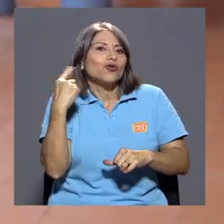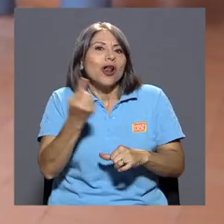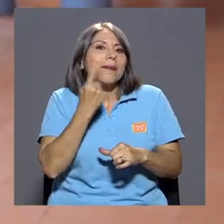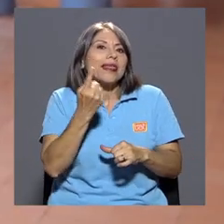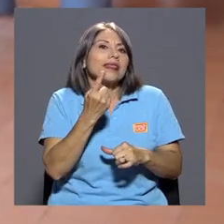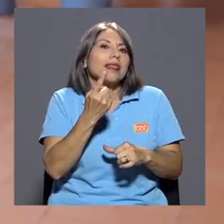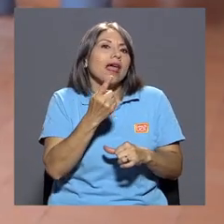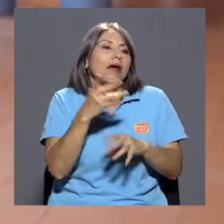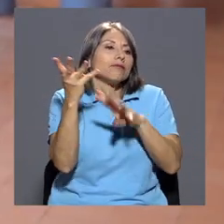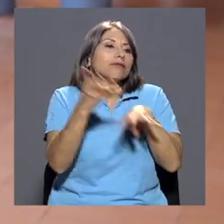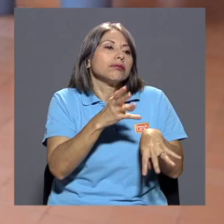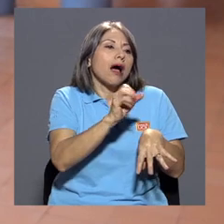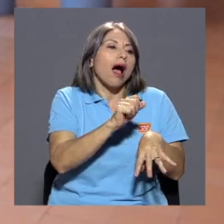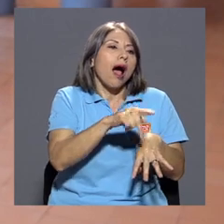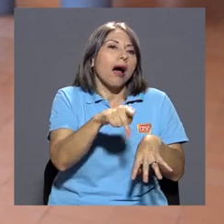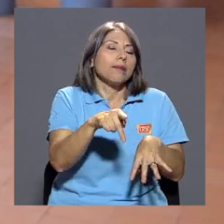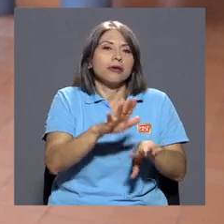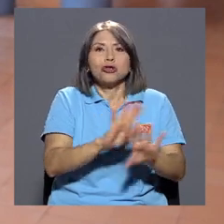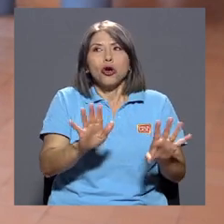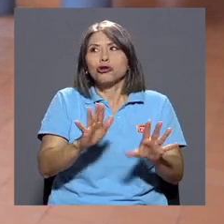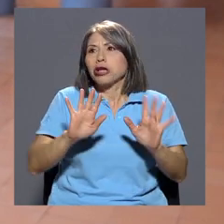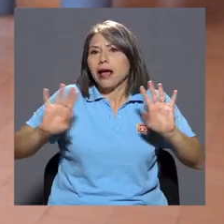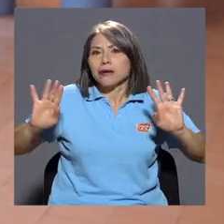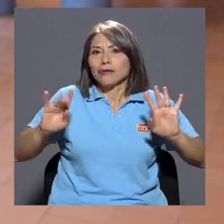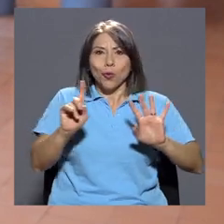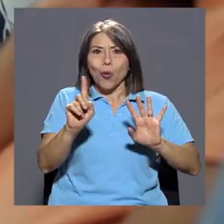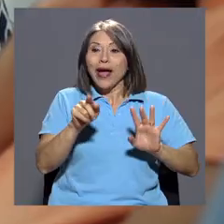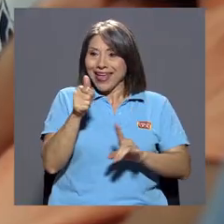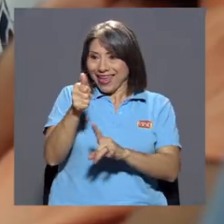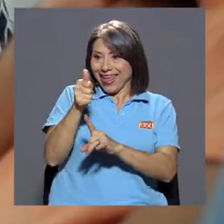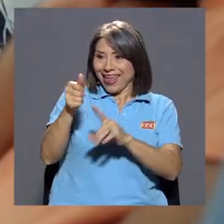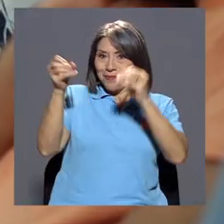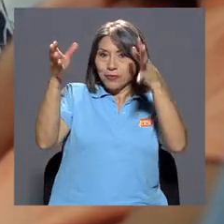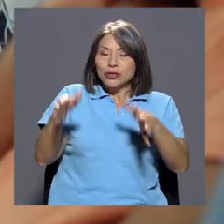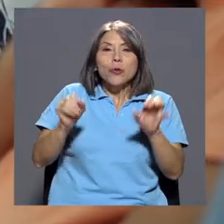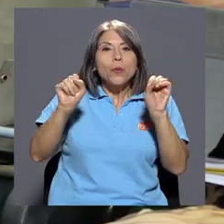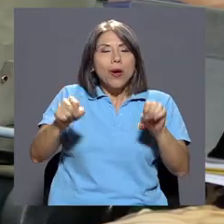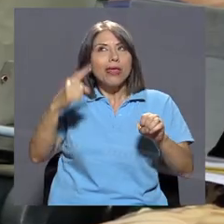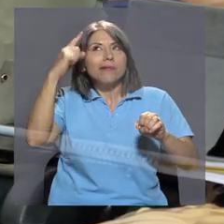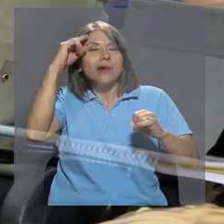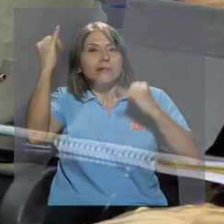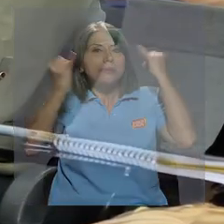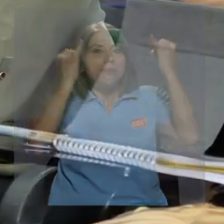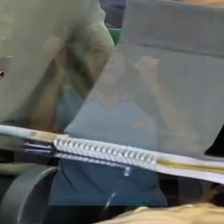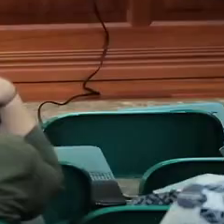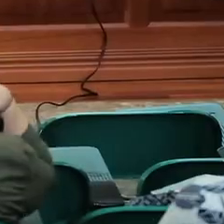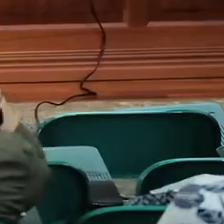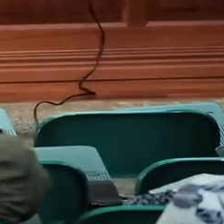una app, sino el generar estrategias pedagógicas diferentes.